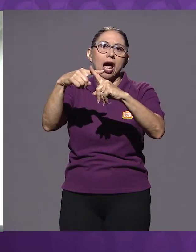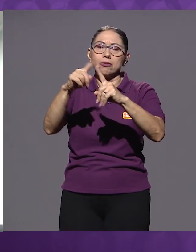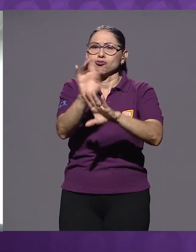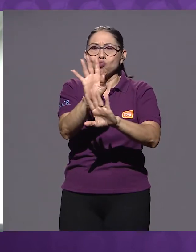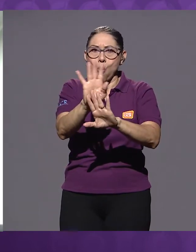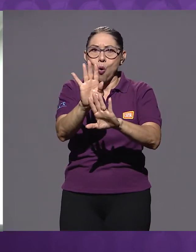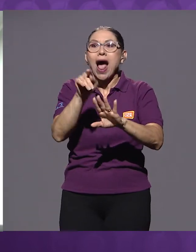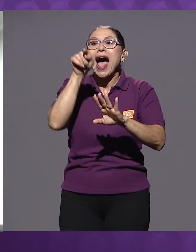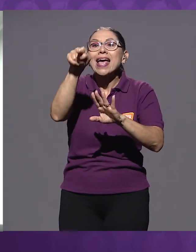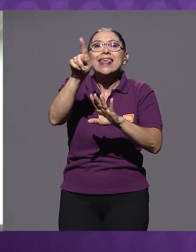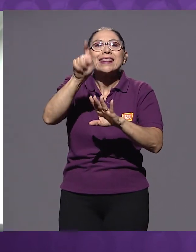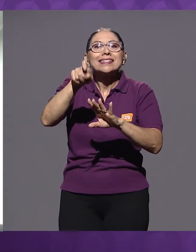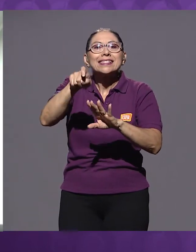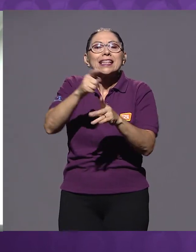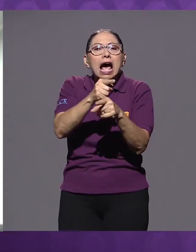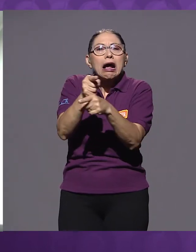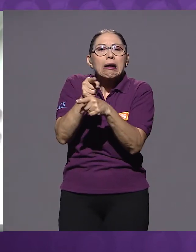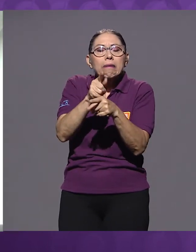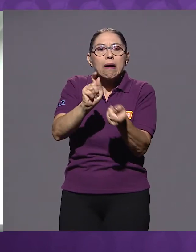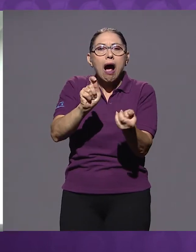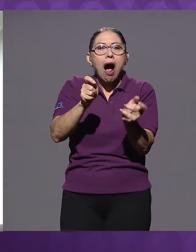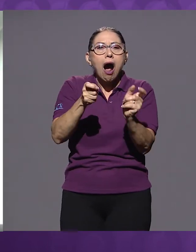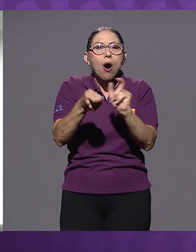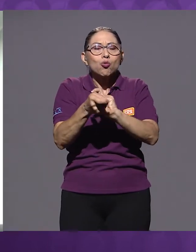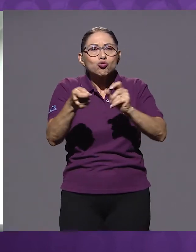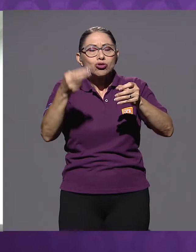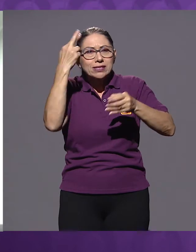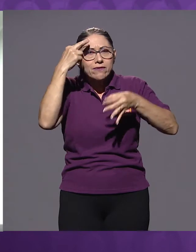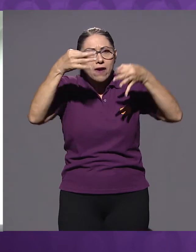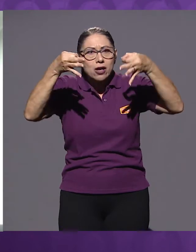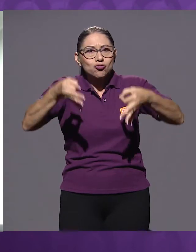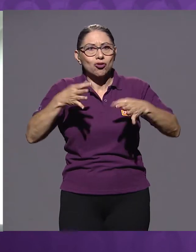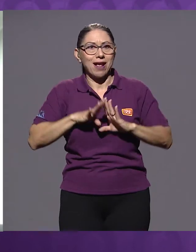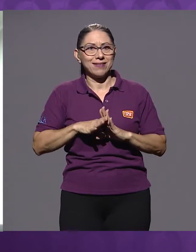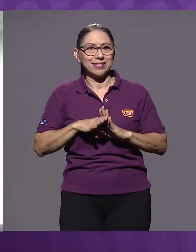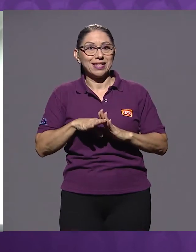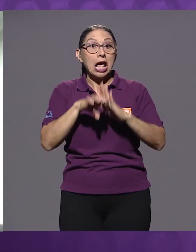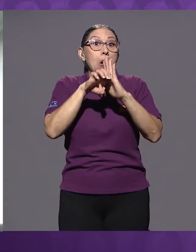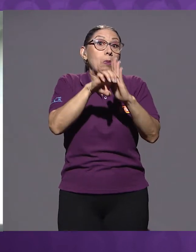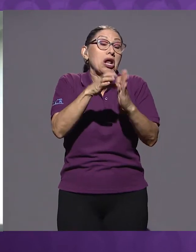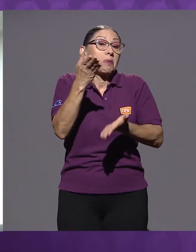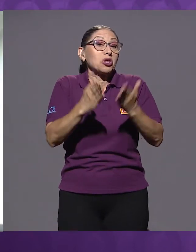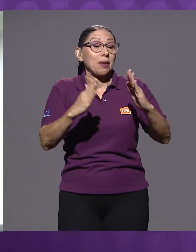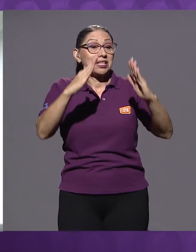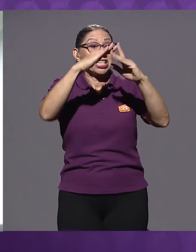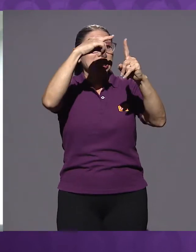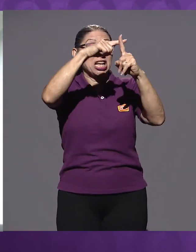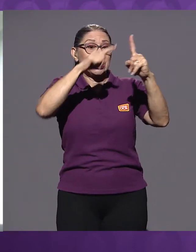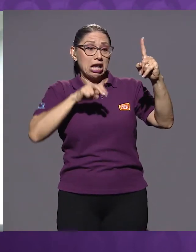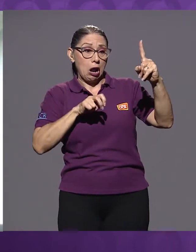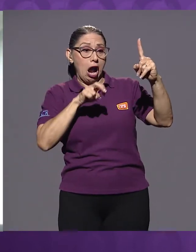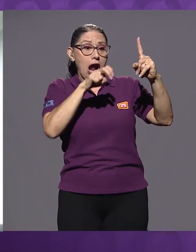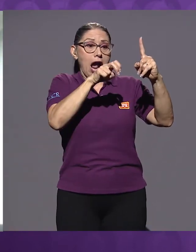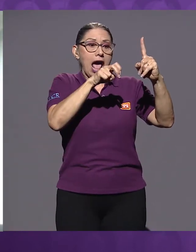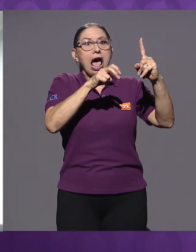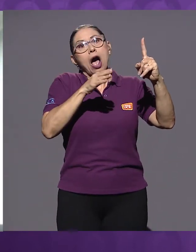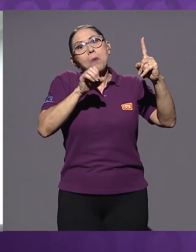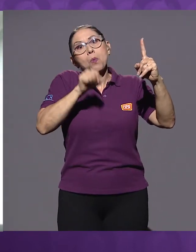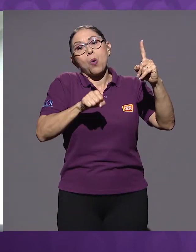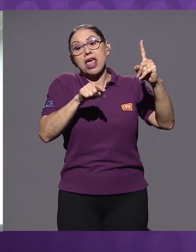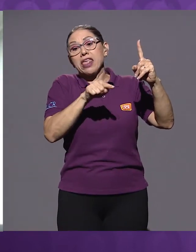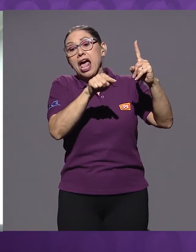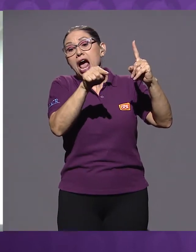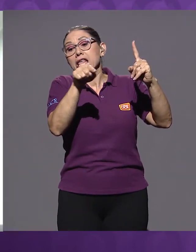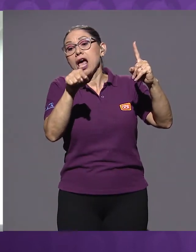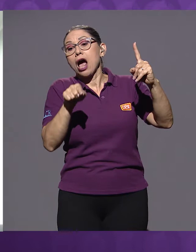unos ajustes razonables, ¿sí? Alrededor de la cosa con ornamentación le ponen un ascensor o una rampa alrededor